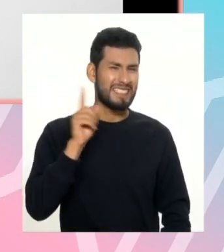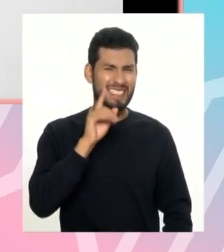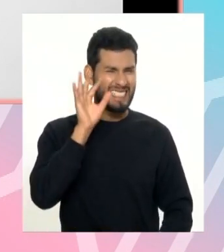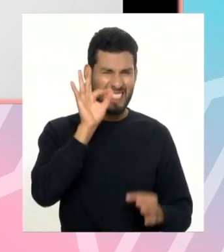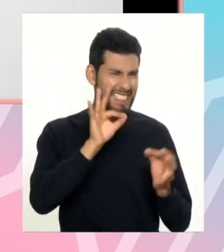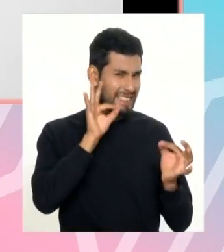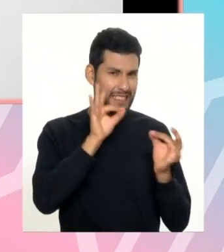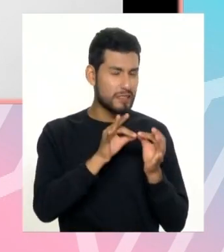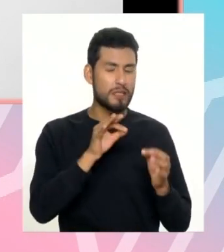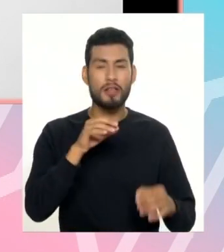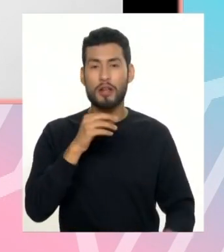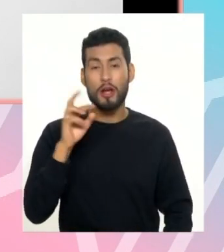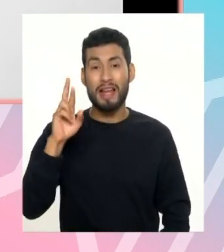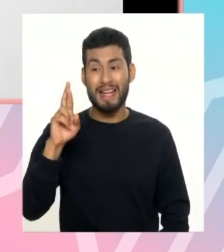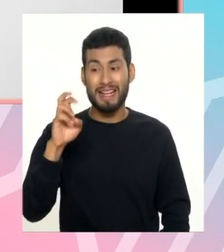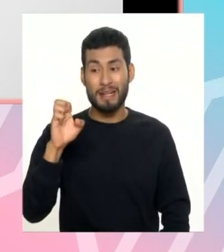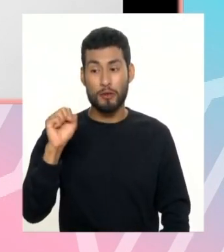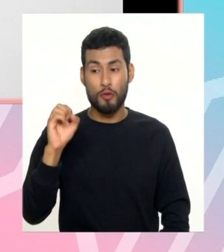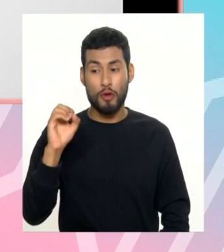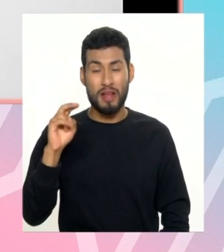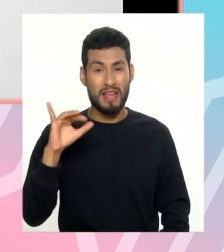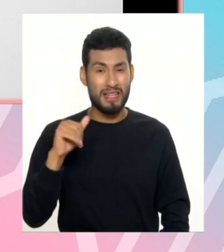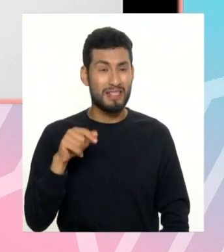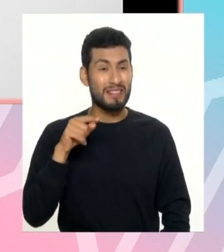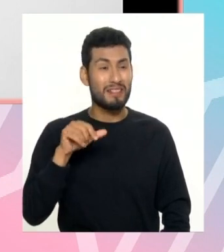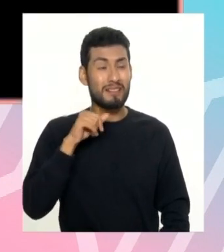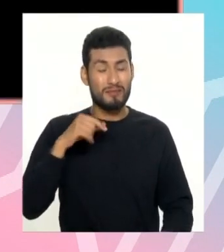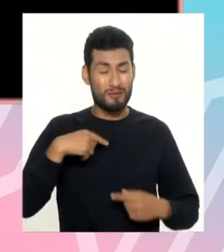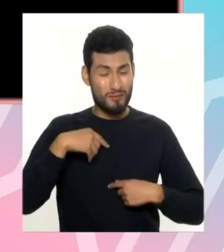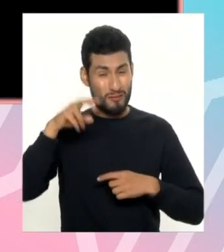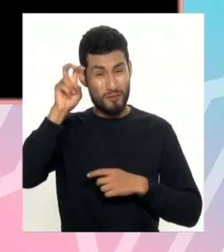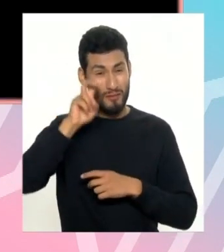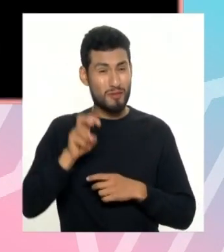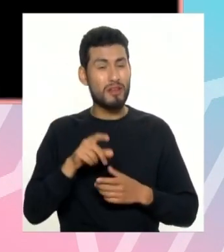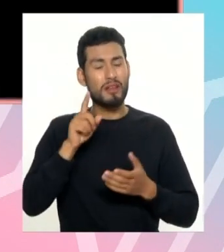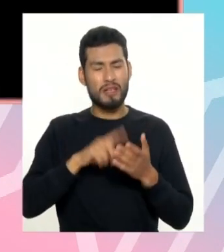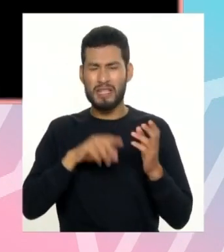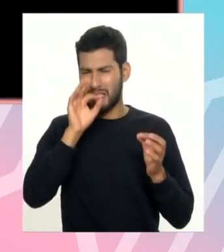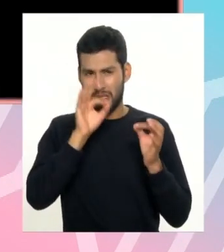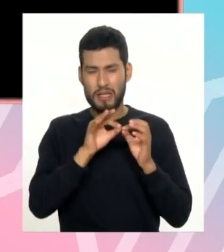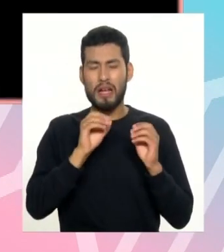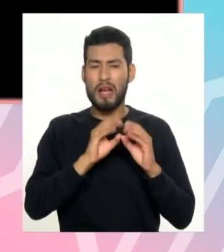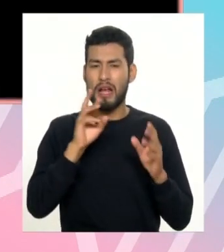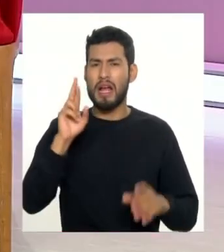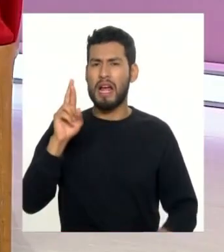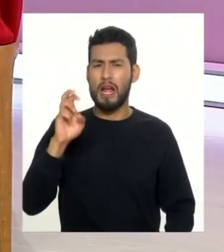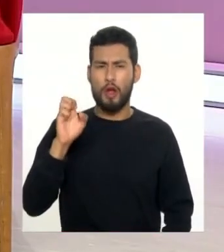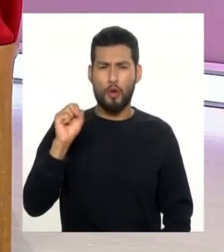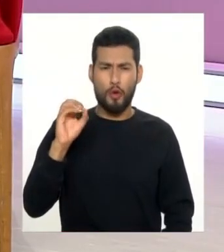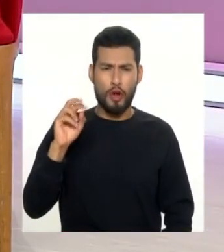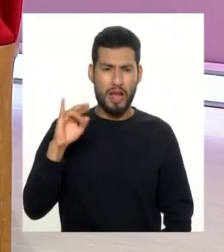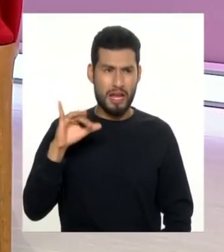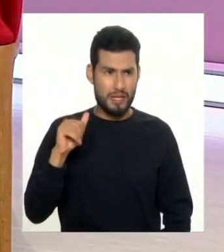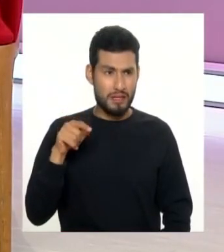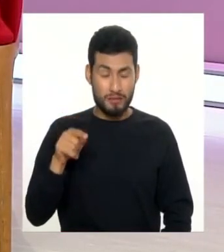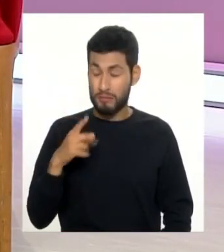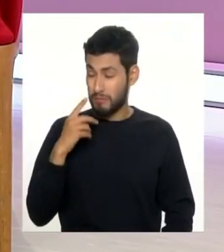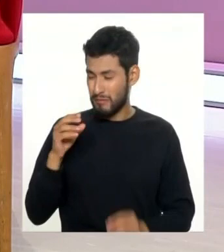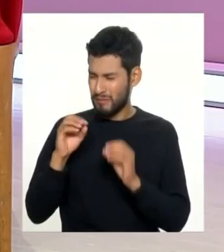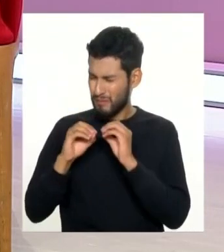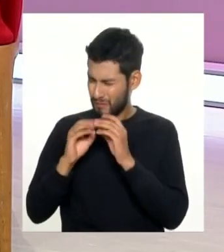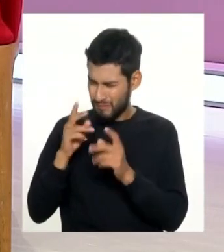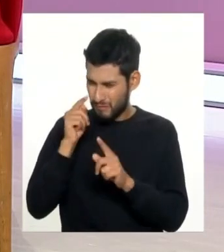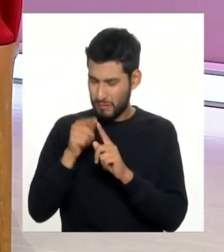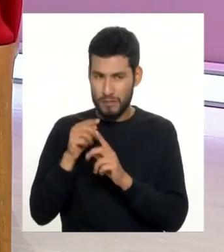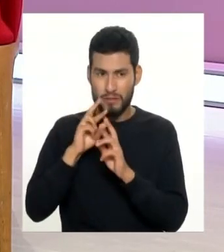la resonancia. O sea, el examen de elección para la patología de la columna es la resonancia. Perfecto. Eso yo creo que esto quedó como gol estándar para